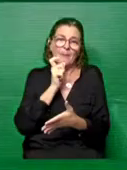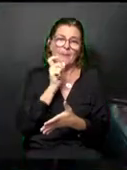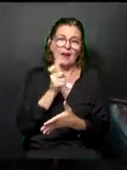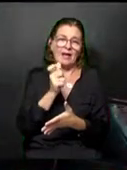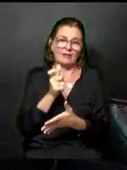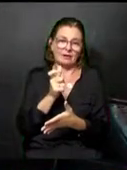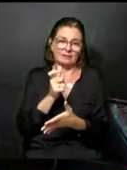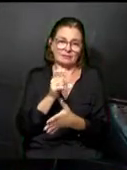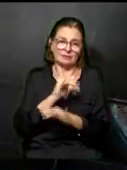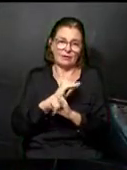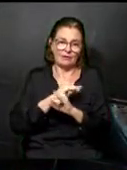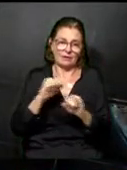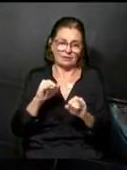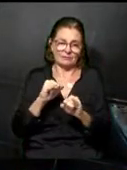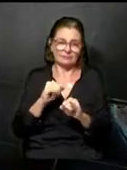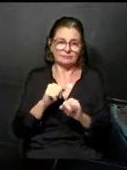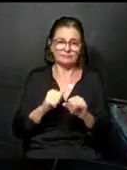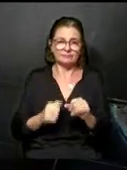método.